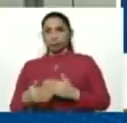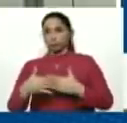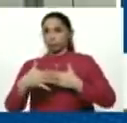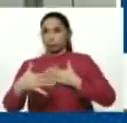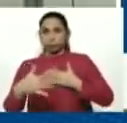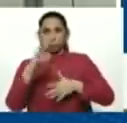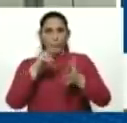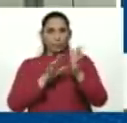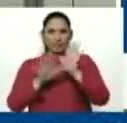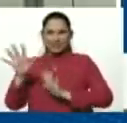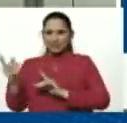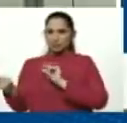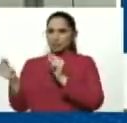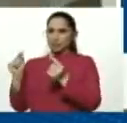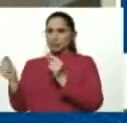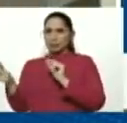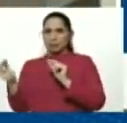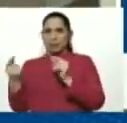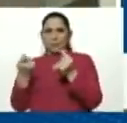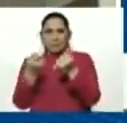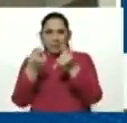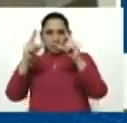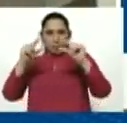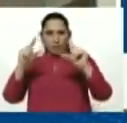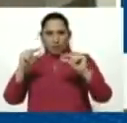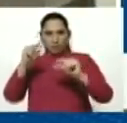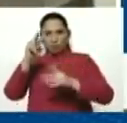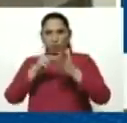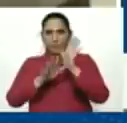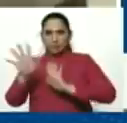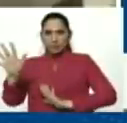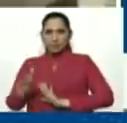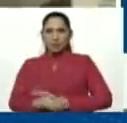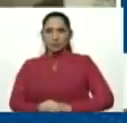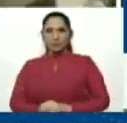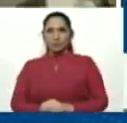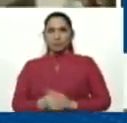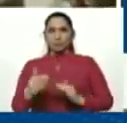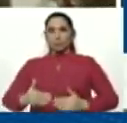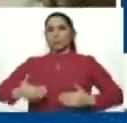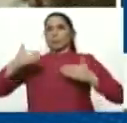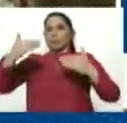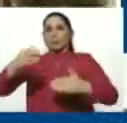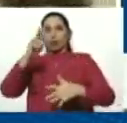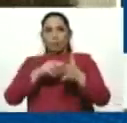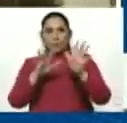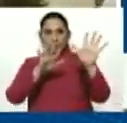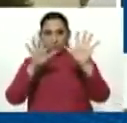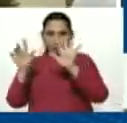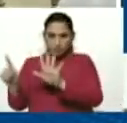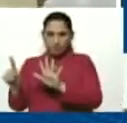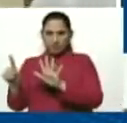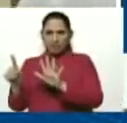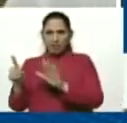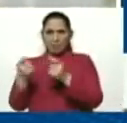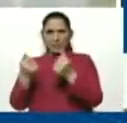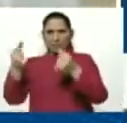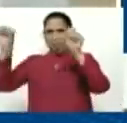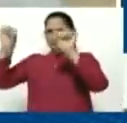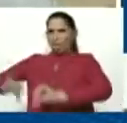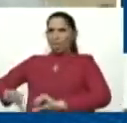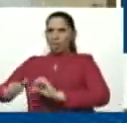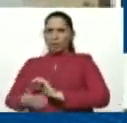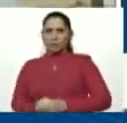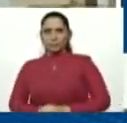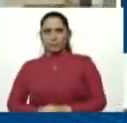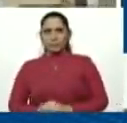debate, precios bajísimos 2015, pasó el 2016, precios en el piso. Y